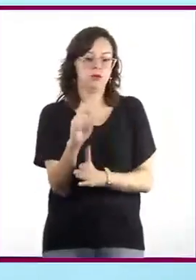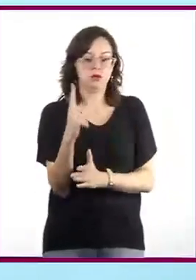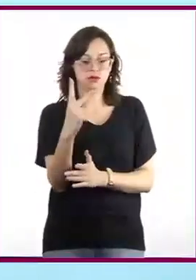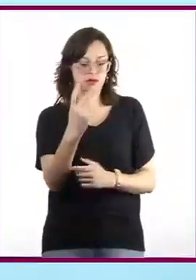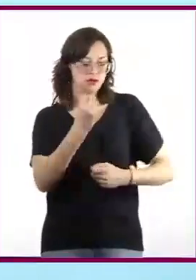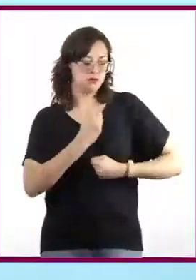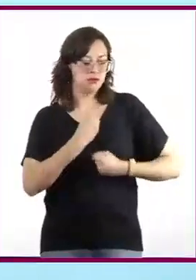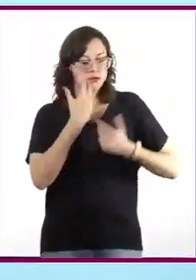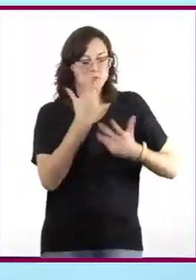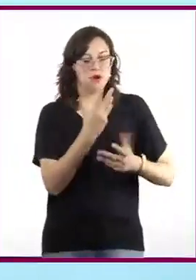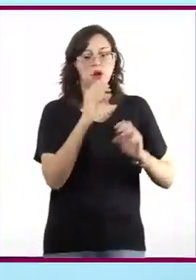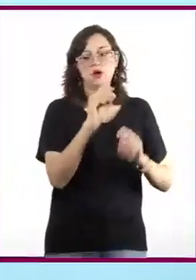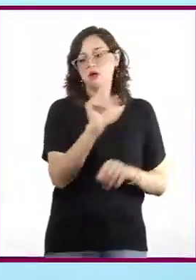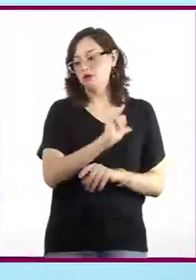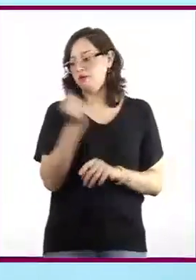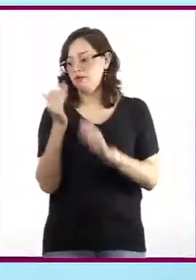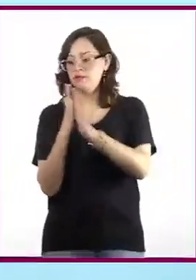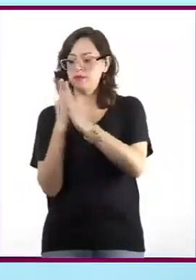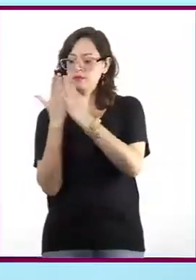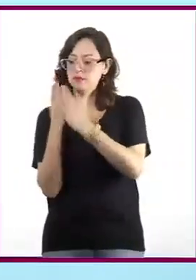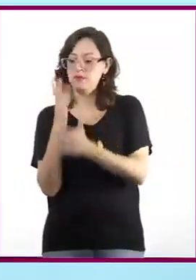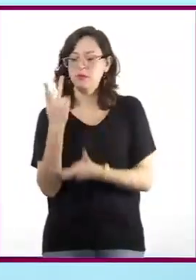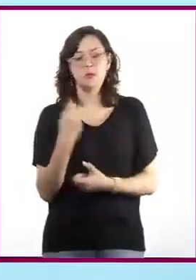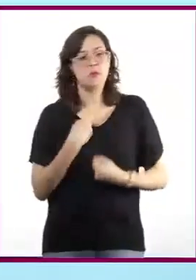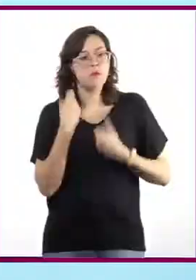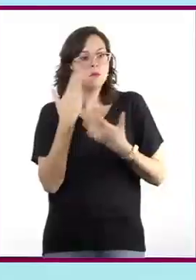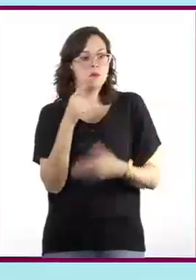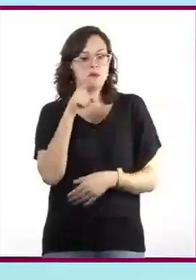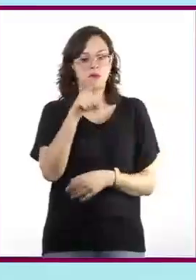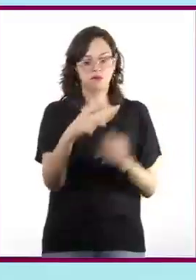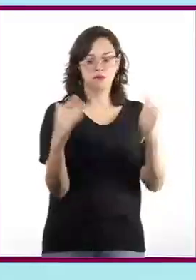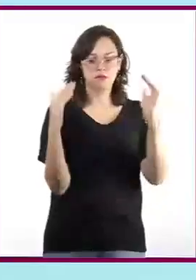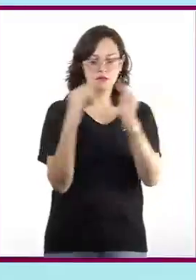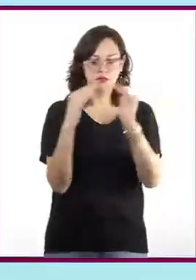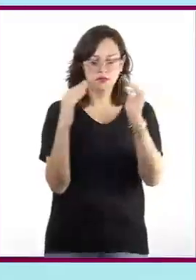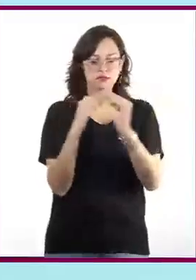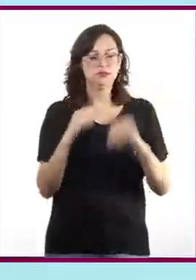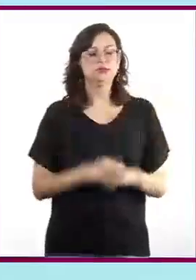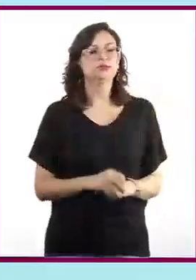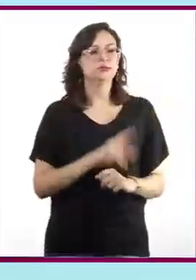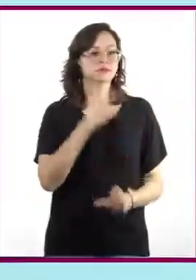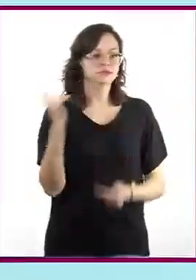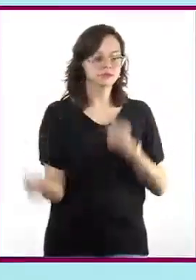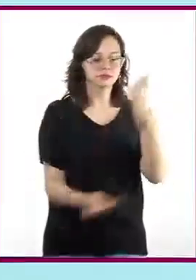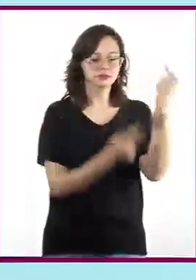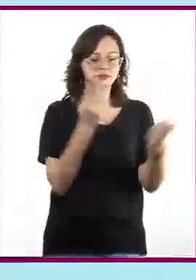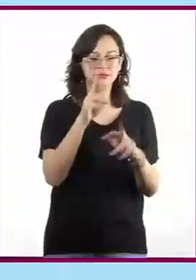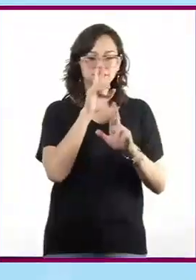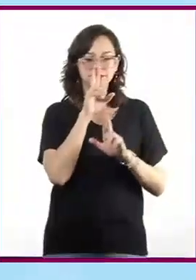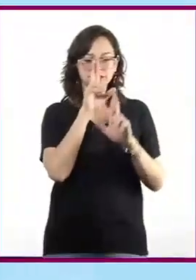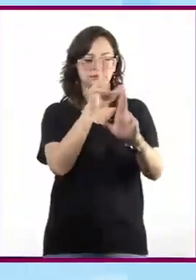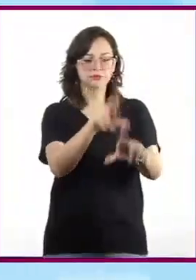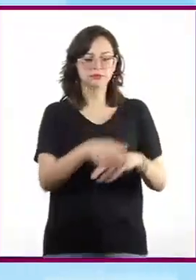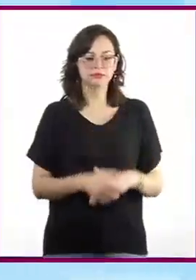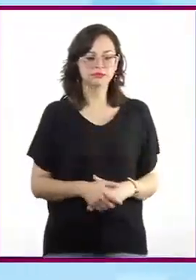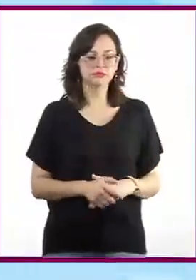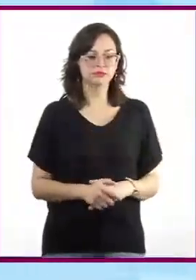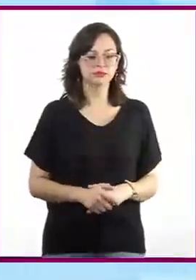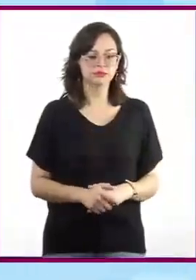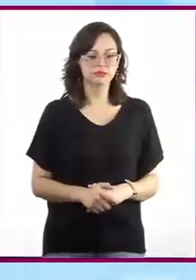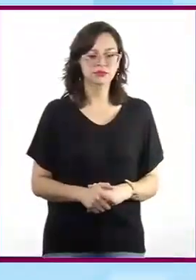o con algún libro de poemas que se encuentre en su hogar. Respondan a las siguientes preguntas.